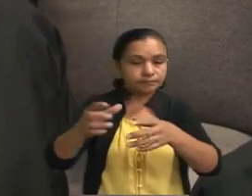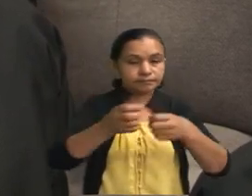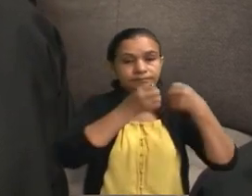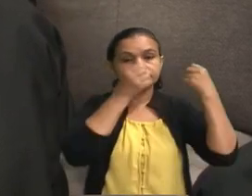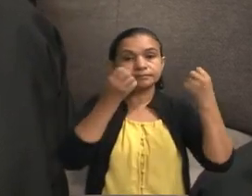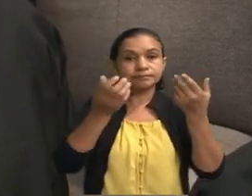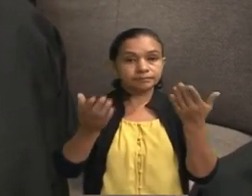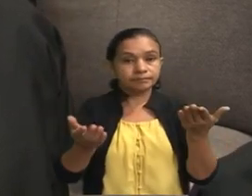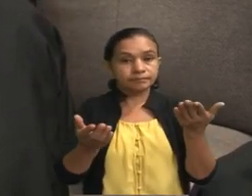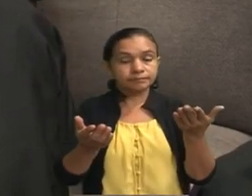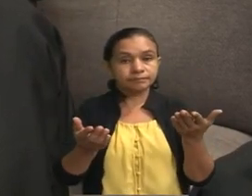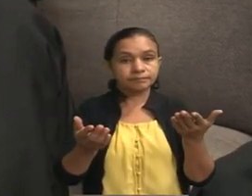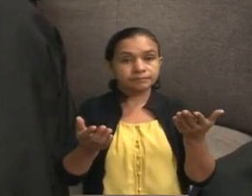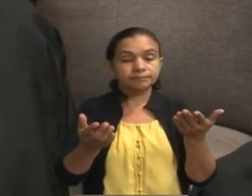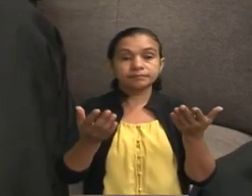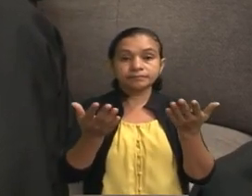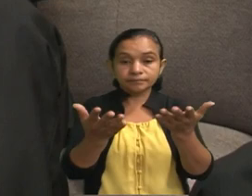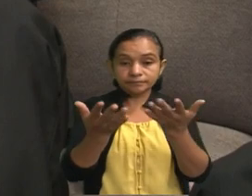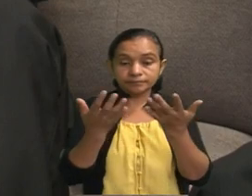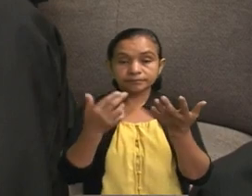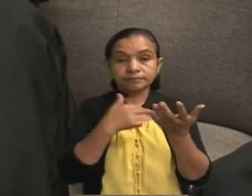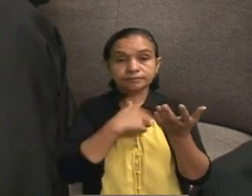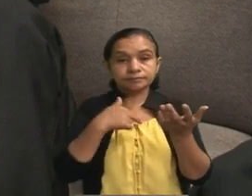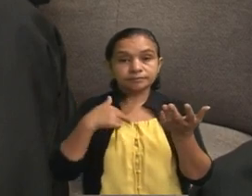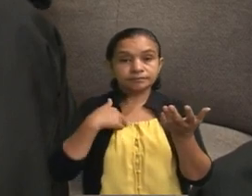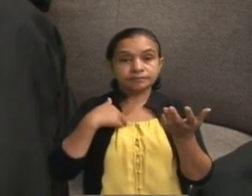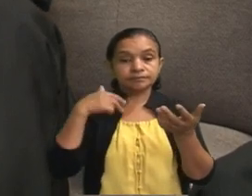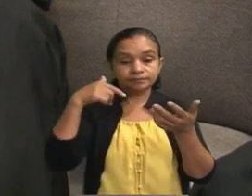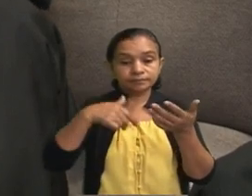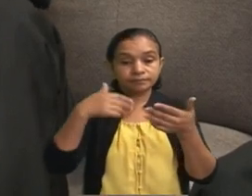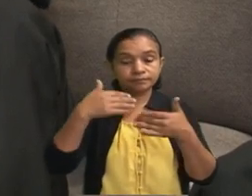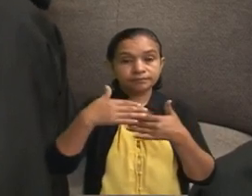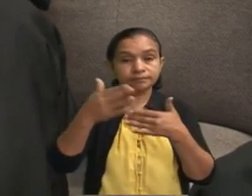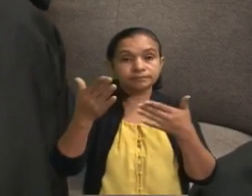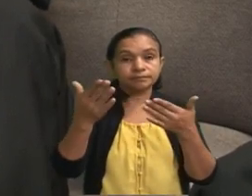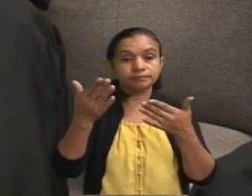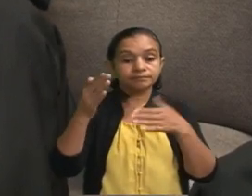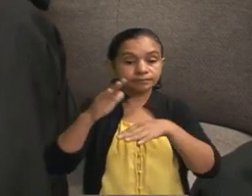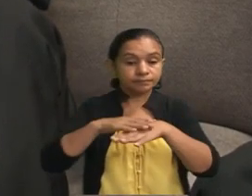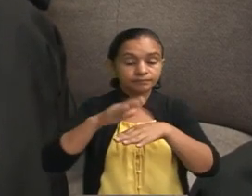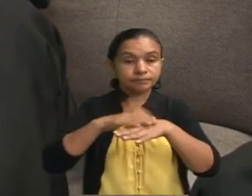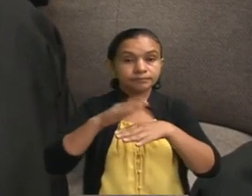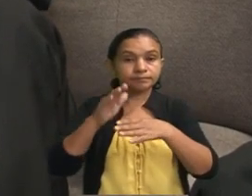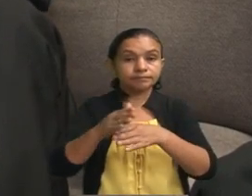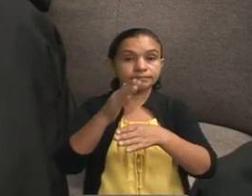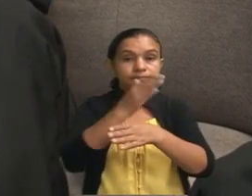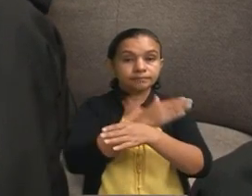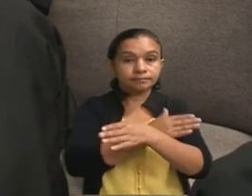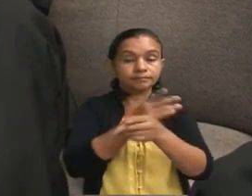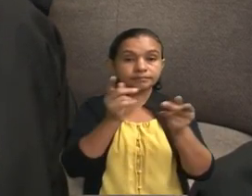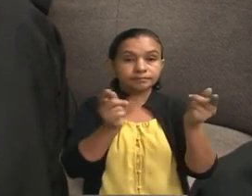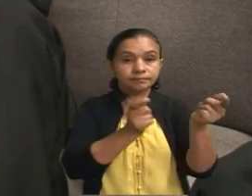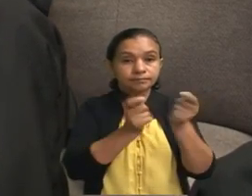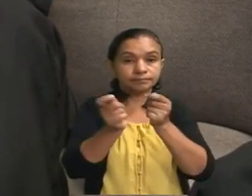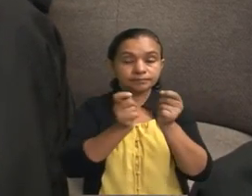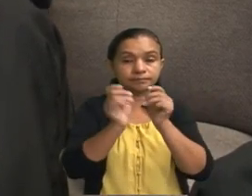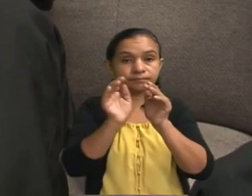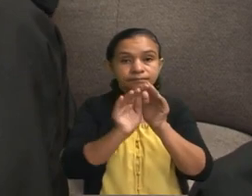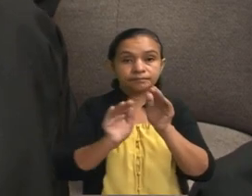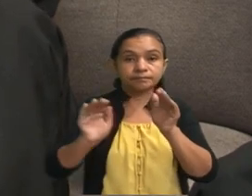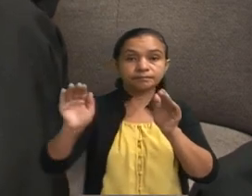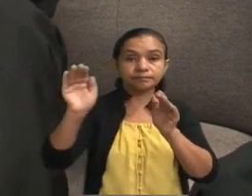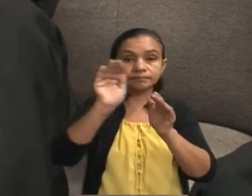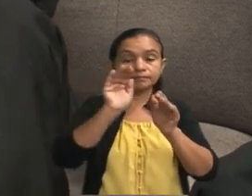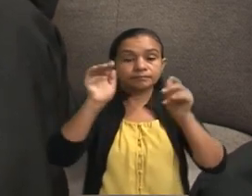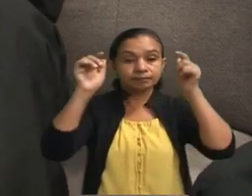Entonces de lo que se trata es hacer que estos sistemas de alerta temprana irlos afinando cada vez más. En